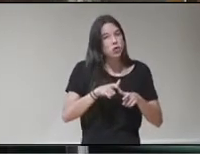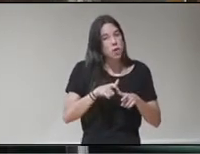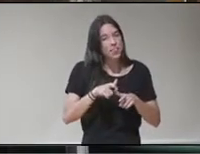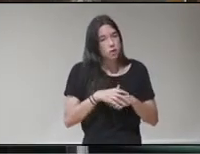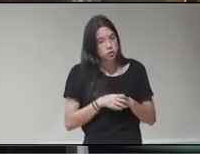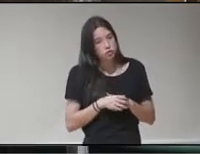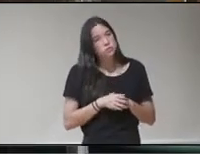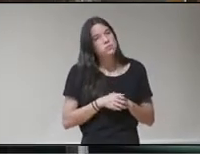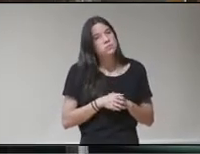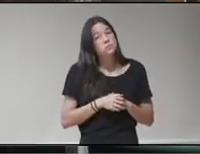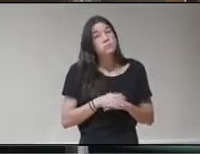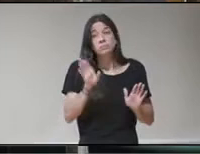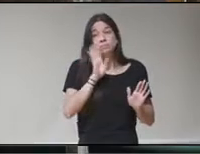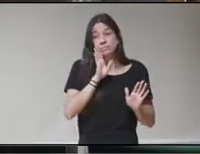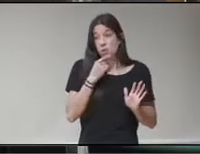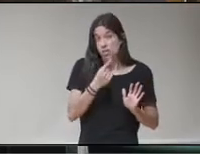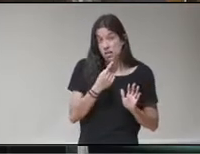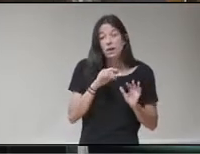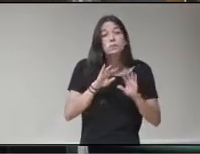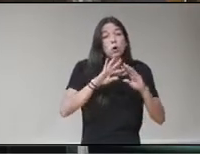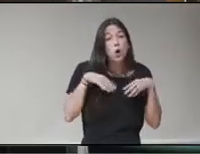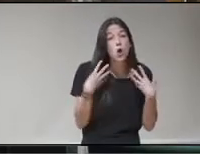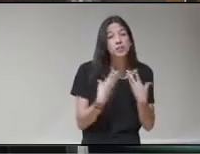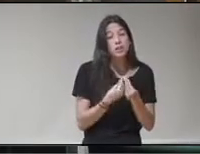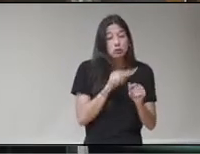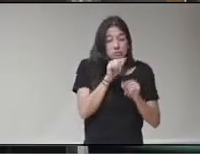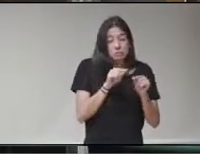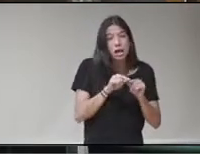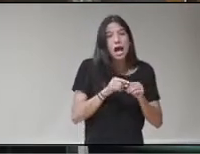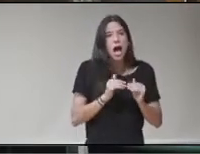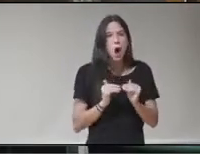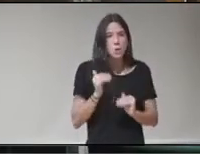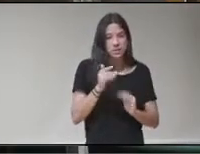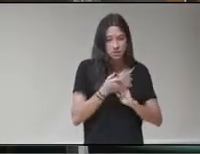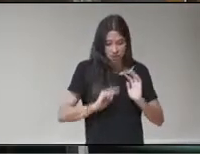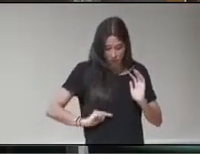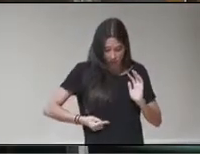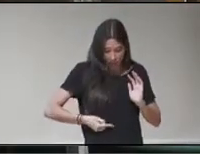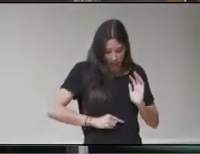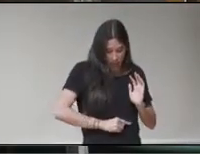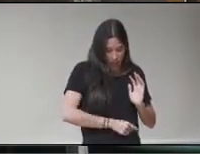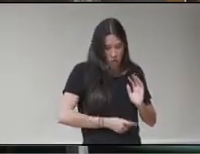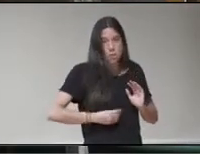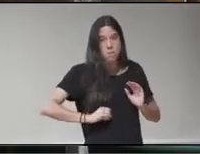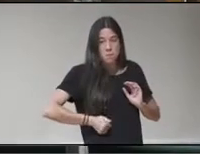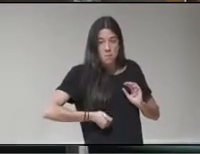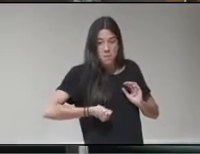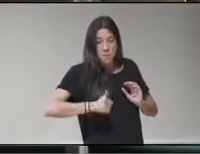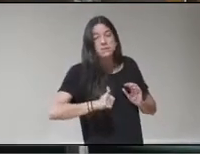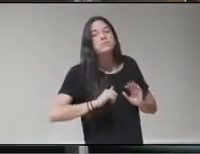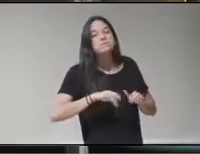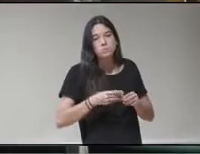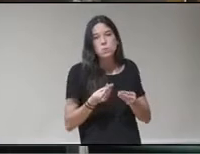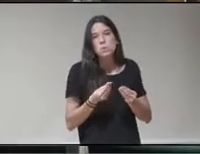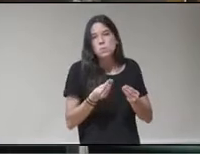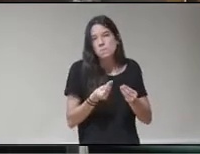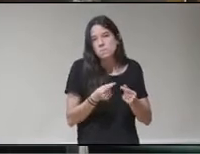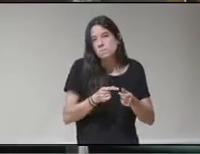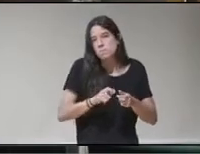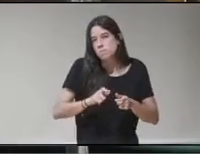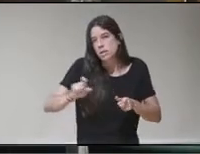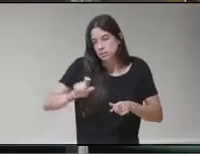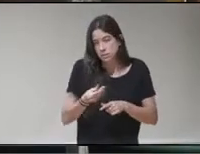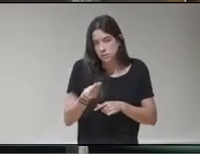la concentración de bichos va aumentando según avanzamos por el intestino delgado, y cuando nos acercamos ya a la última porción, a la porción del